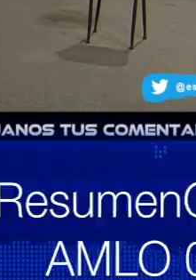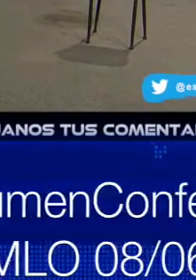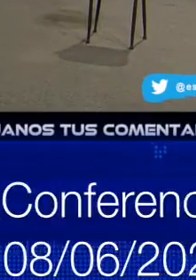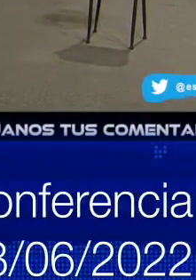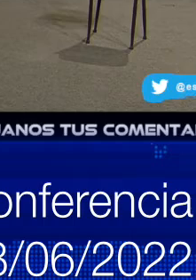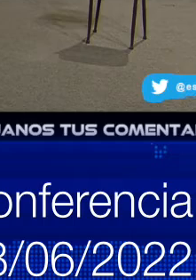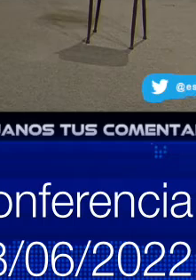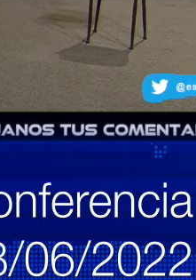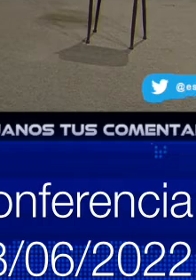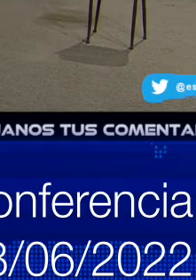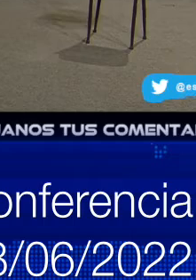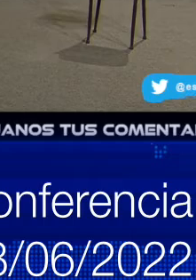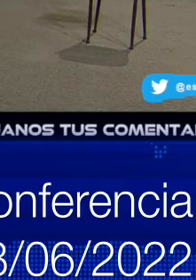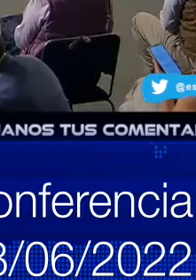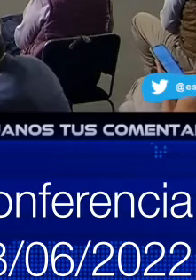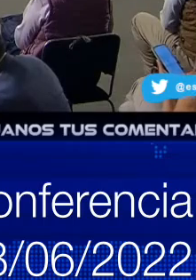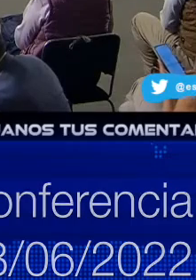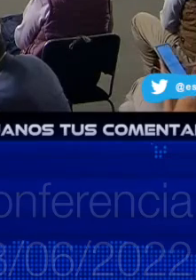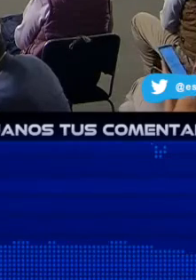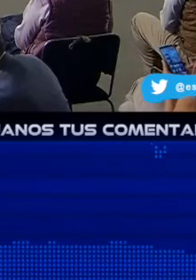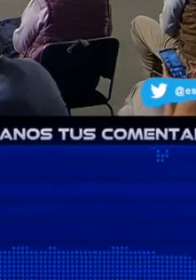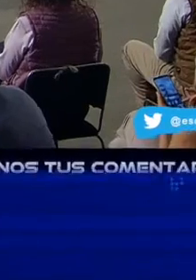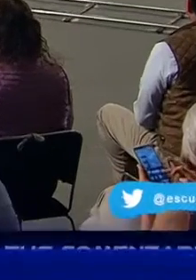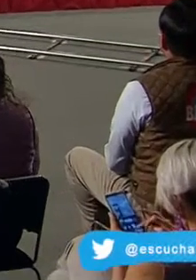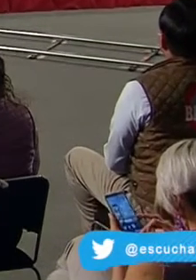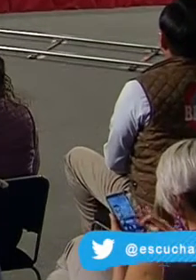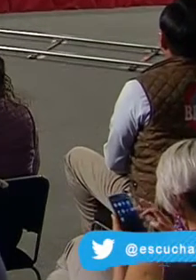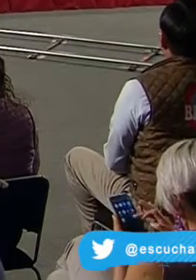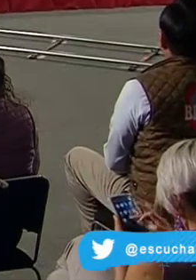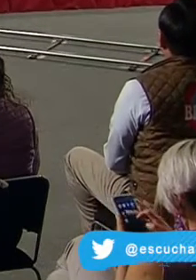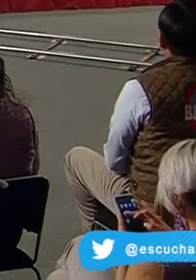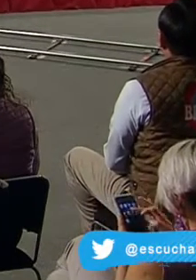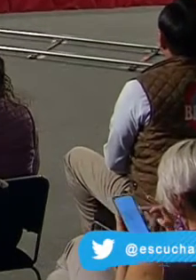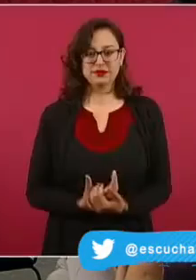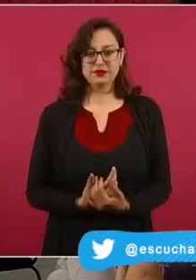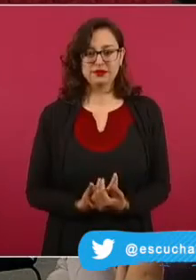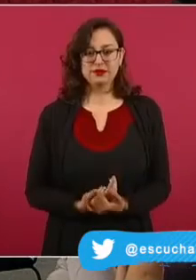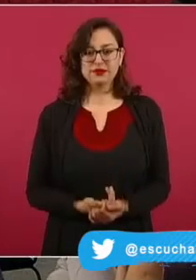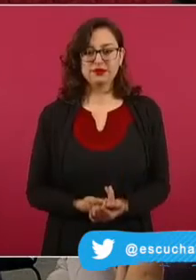Bueno, vamos a informar.